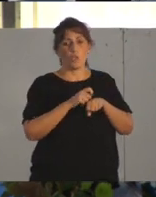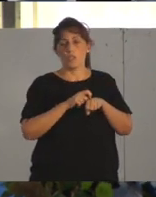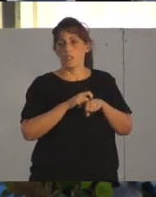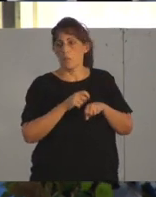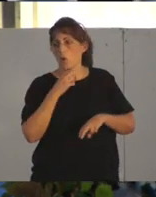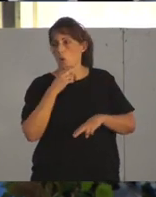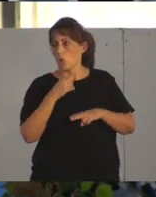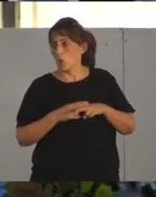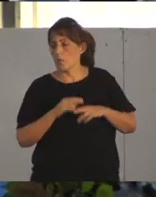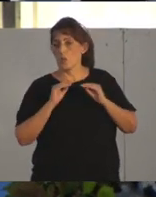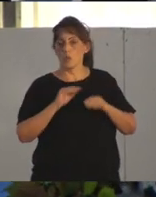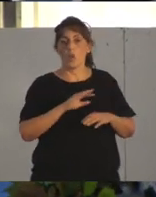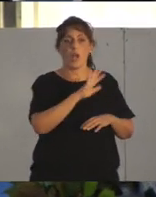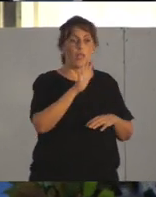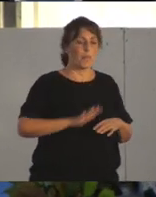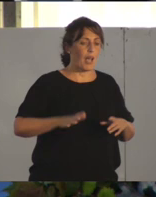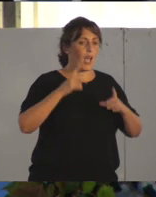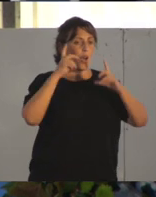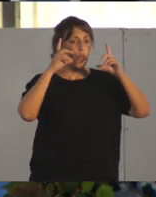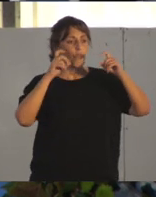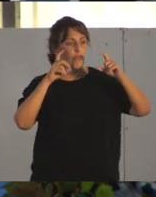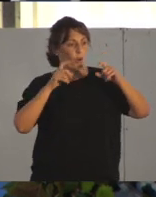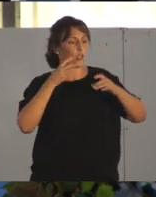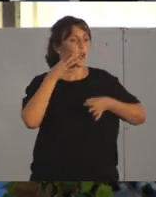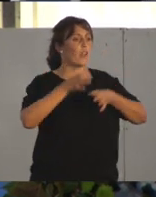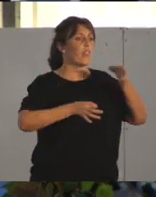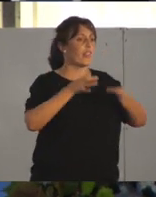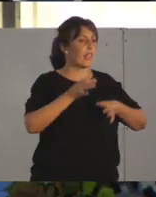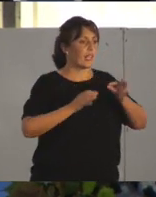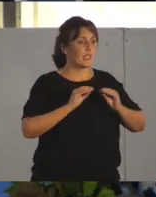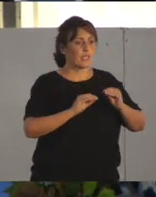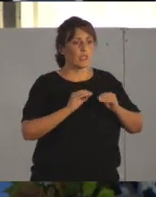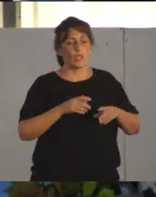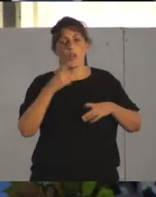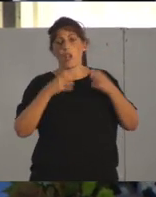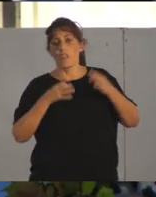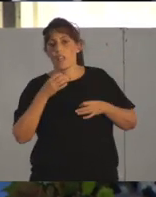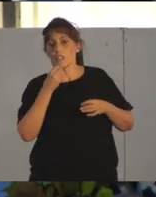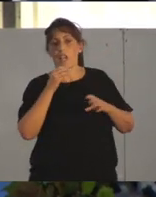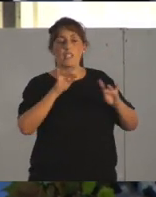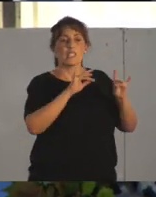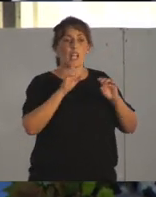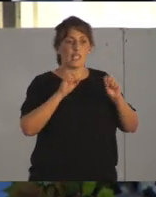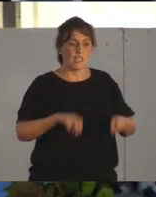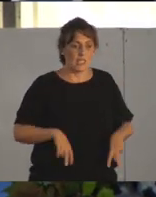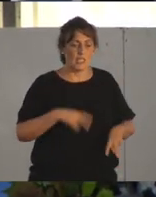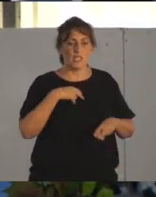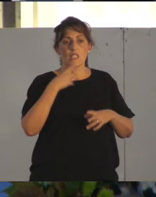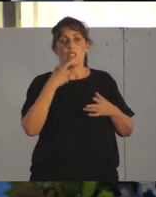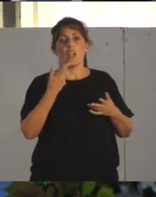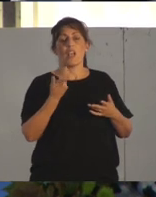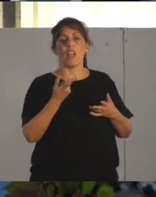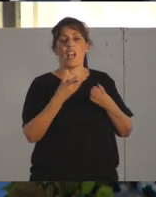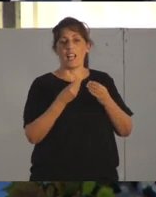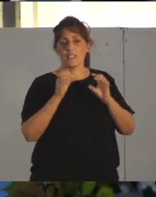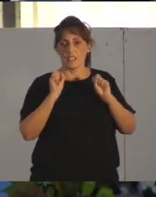usuario, su imagen, su foto, su dieta, si es dieta basal, hipocalórica, además, si necesita